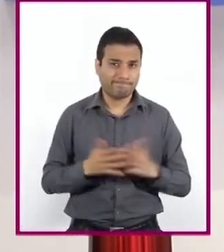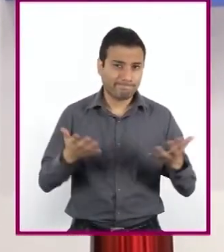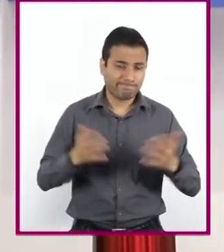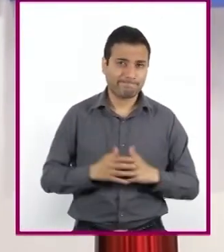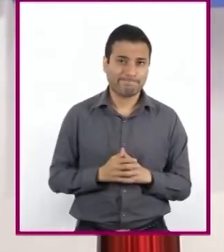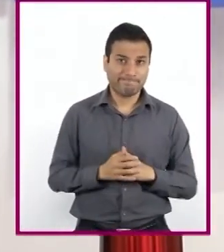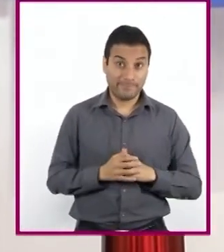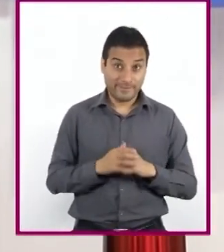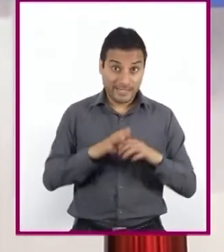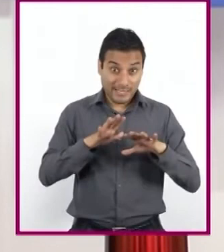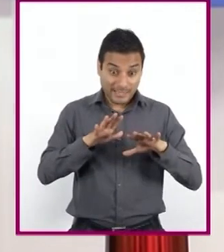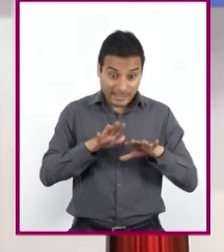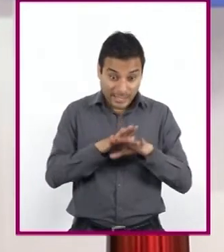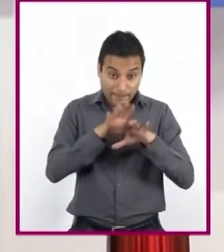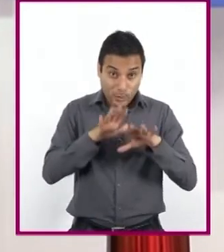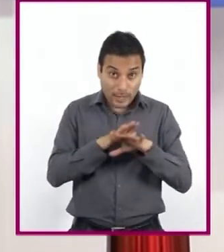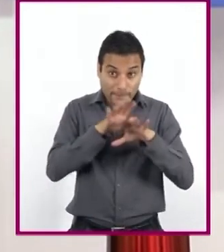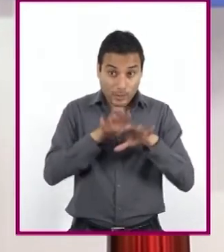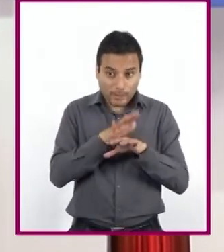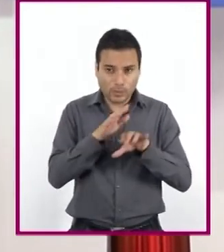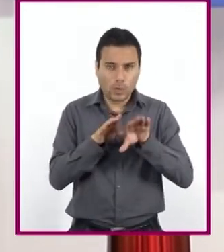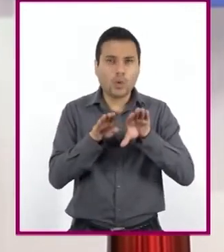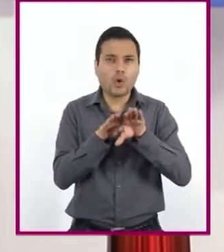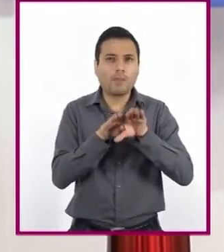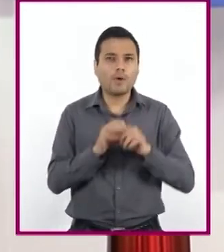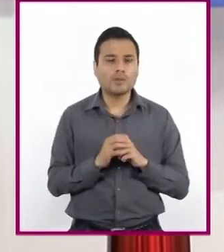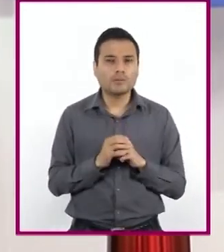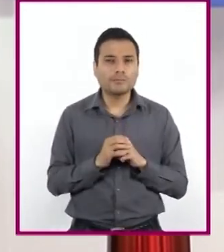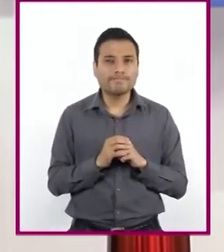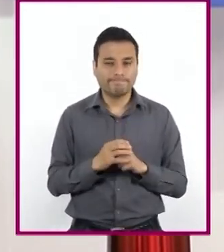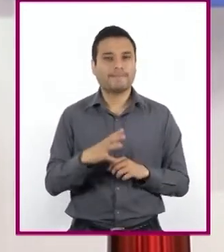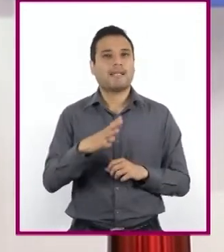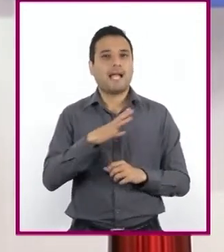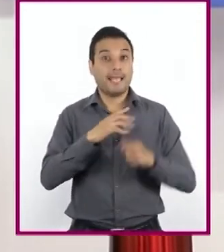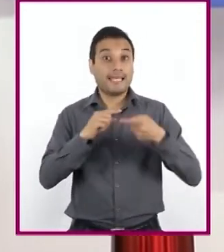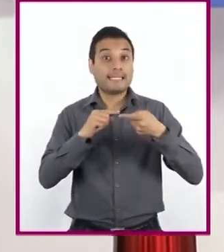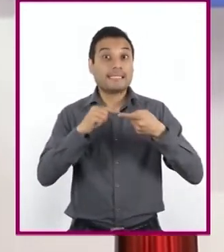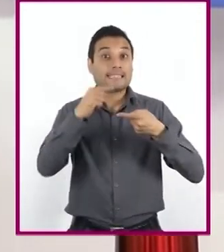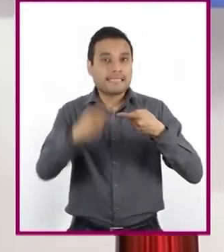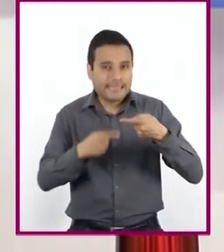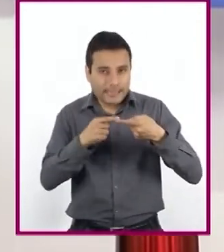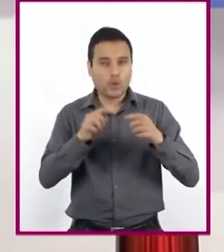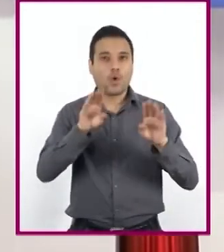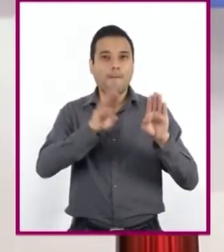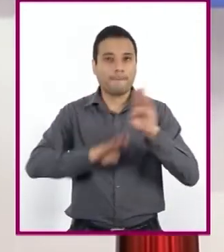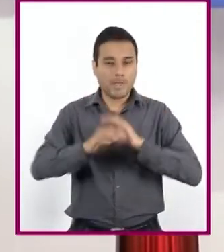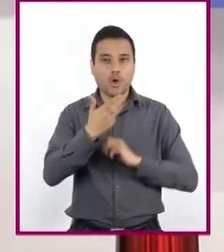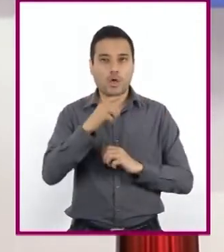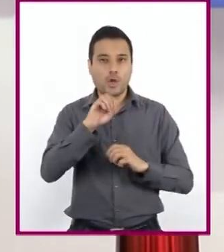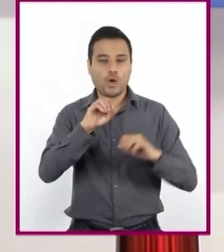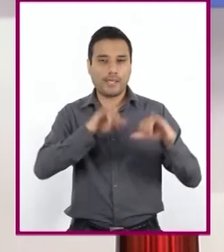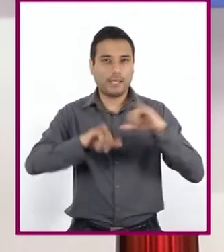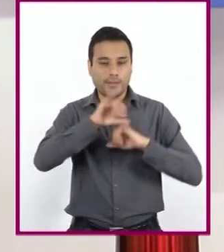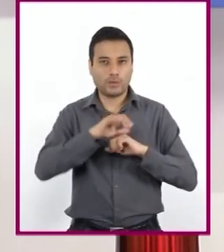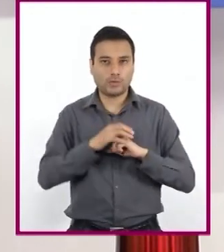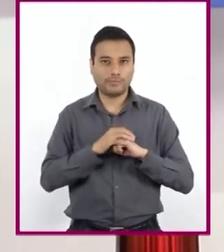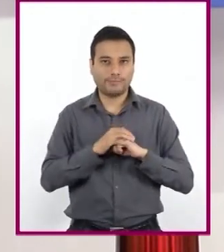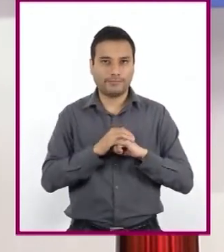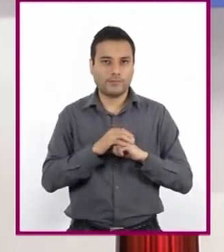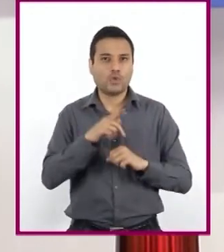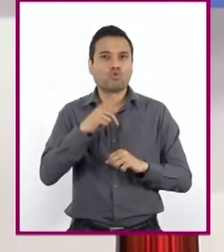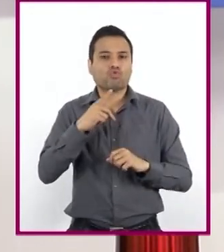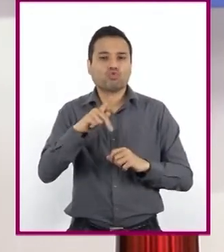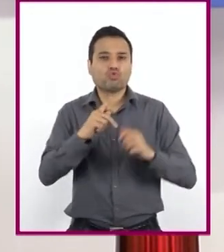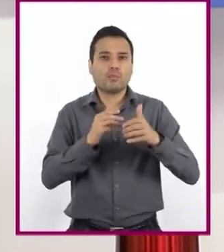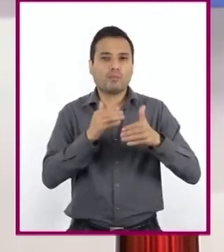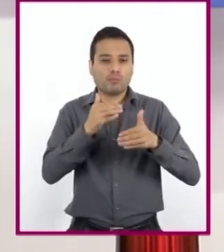Estas transformaciones se llevan a cabo a través de ciclos biogeoquímicos que involucran en sus procesos tanto